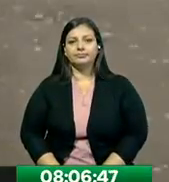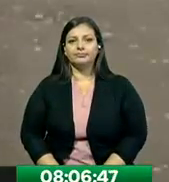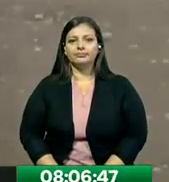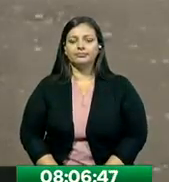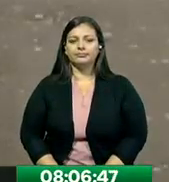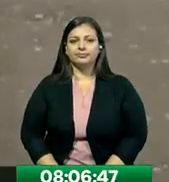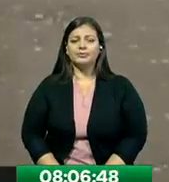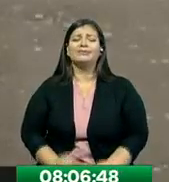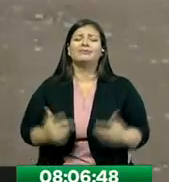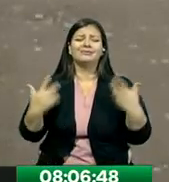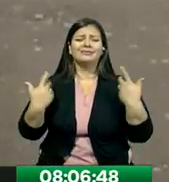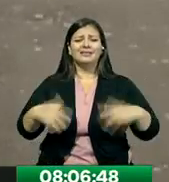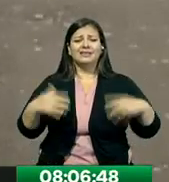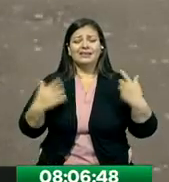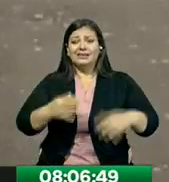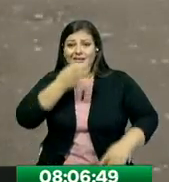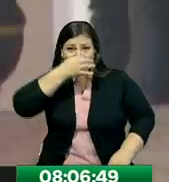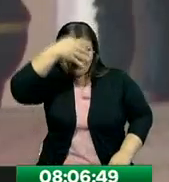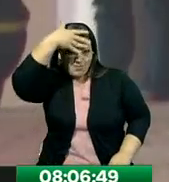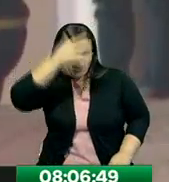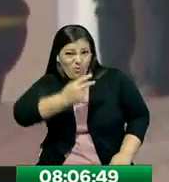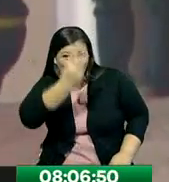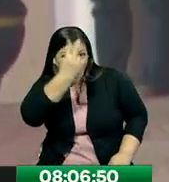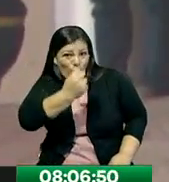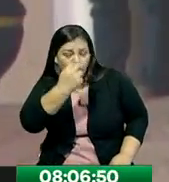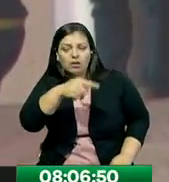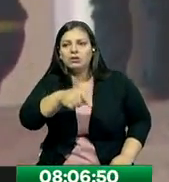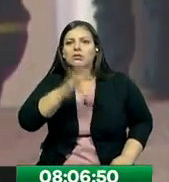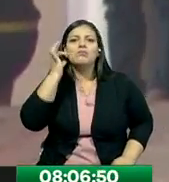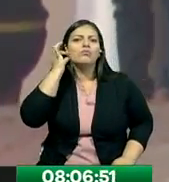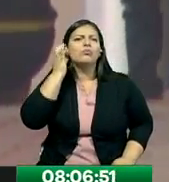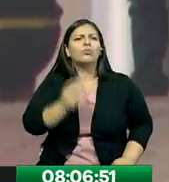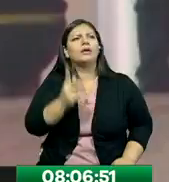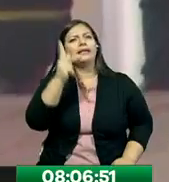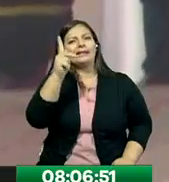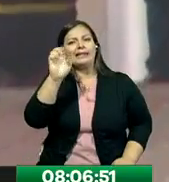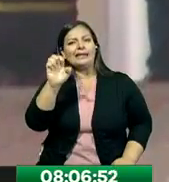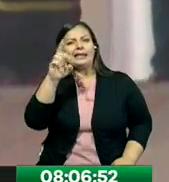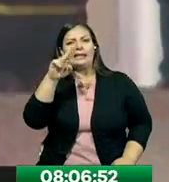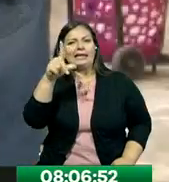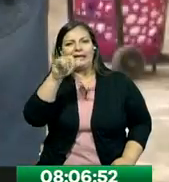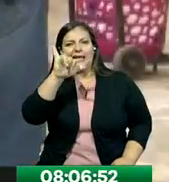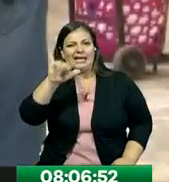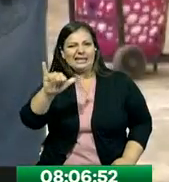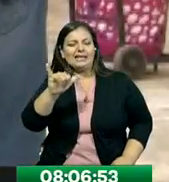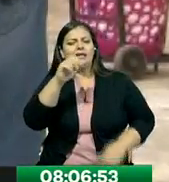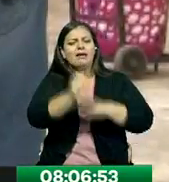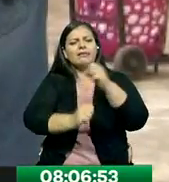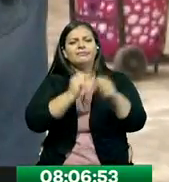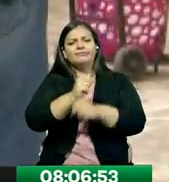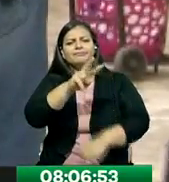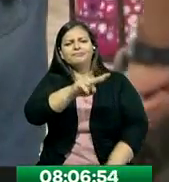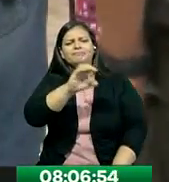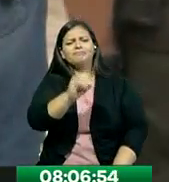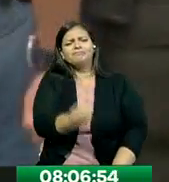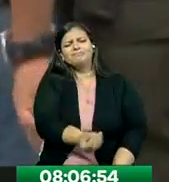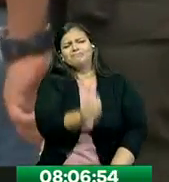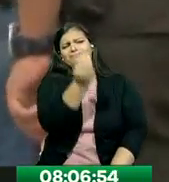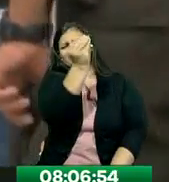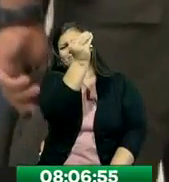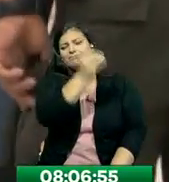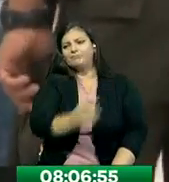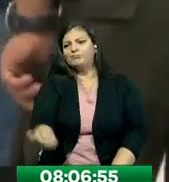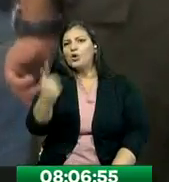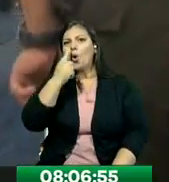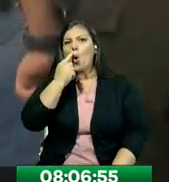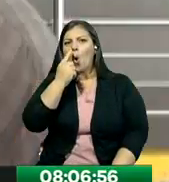Un insólito crimen conmovió a Santo Domingo. Kerly Muñoz, de 20 años, murió tras ser apuñalada, aparentemente por un huésped del